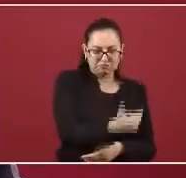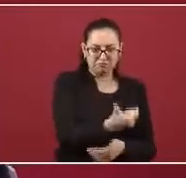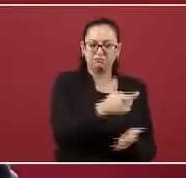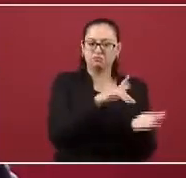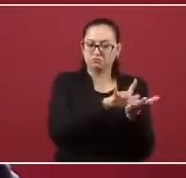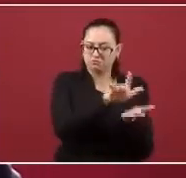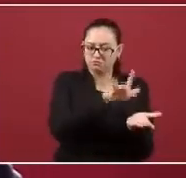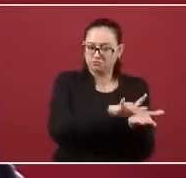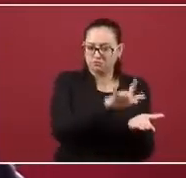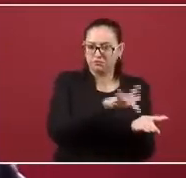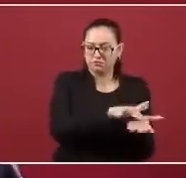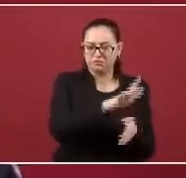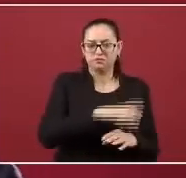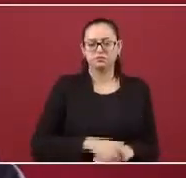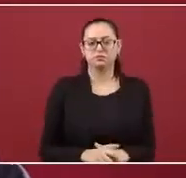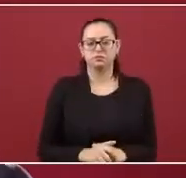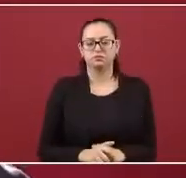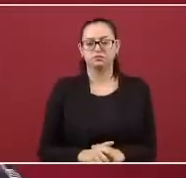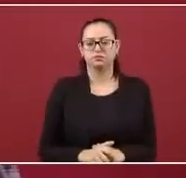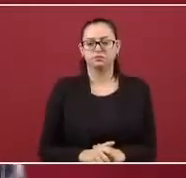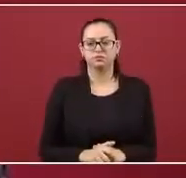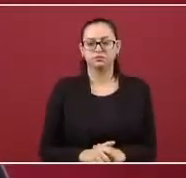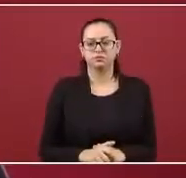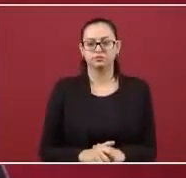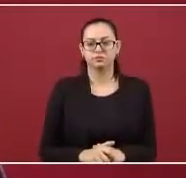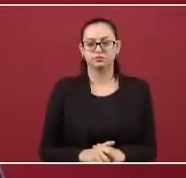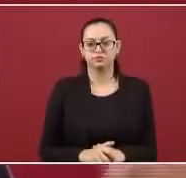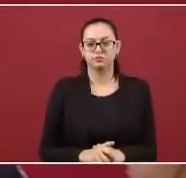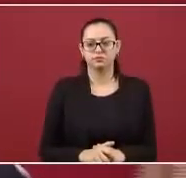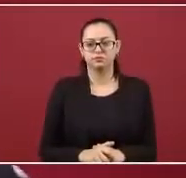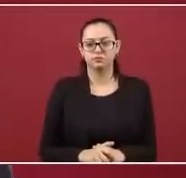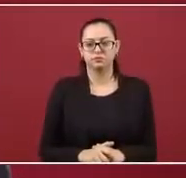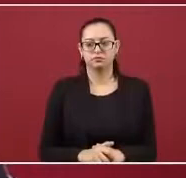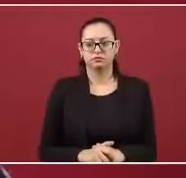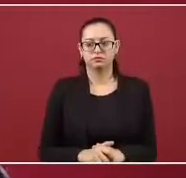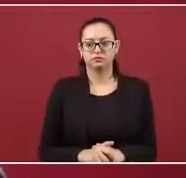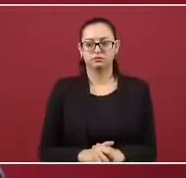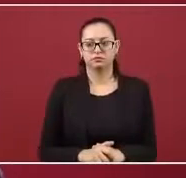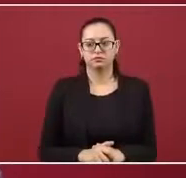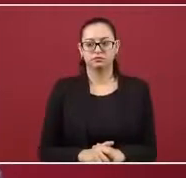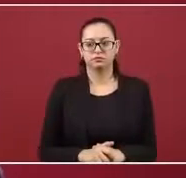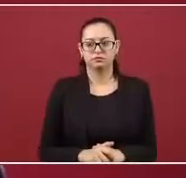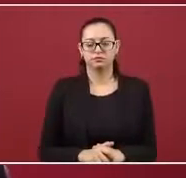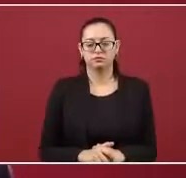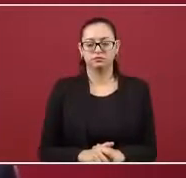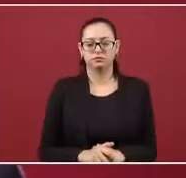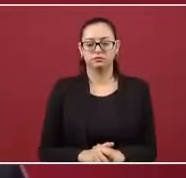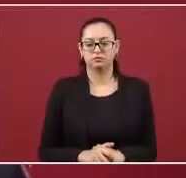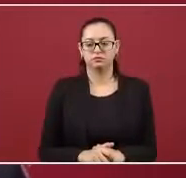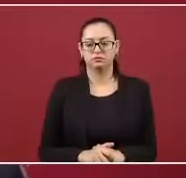apoyo a los que verdaderamente